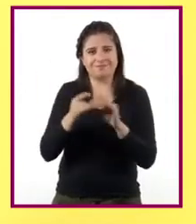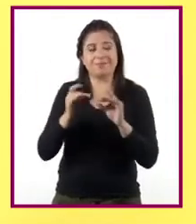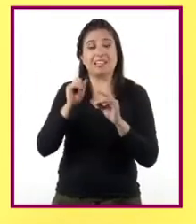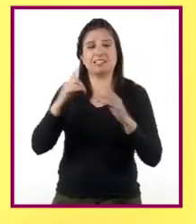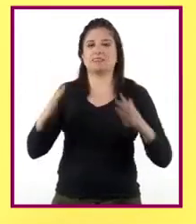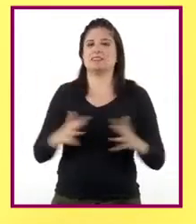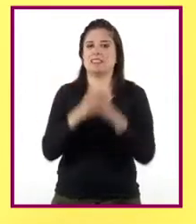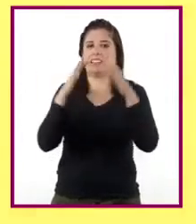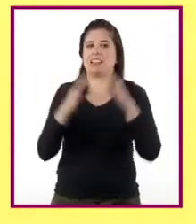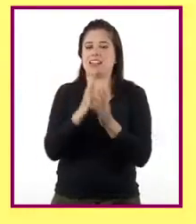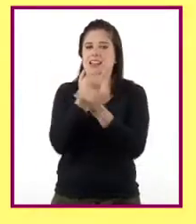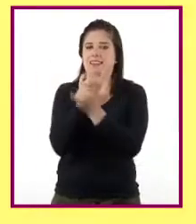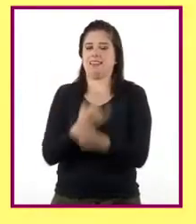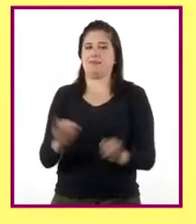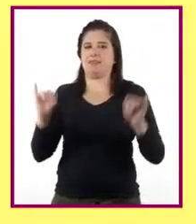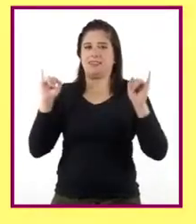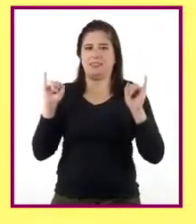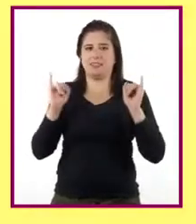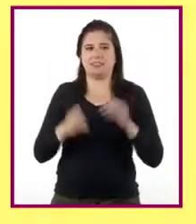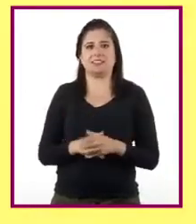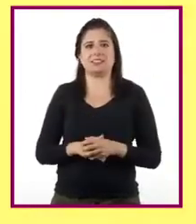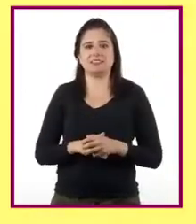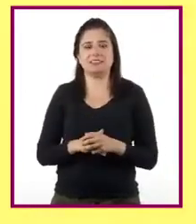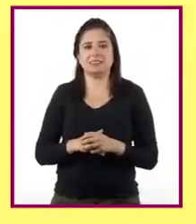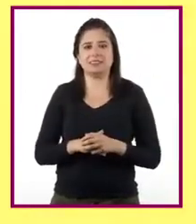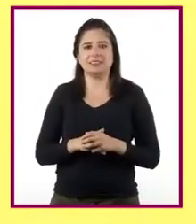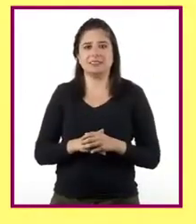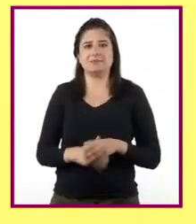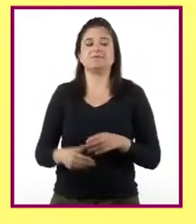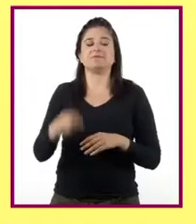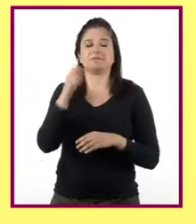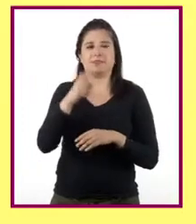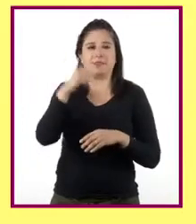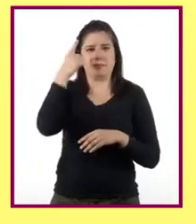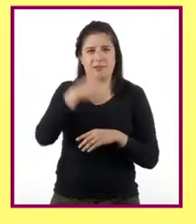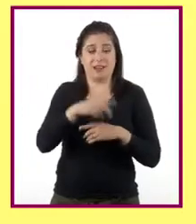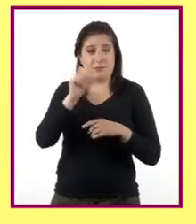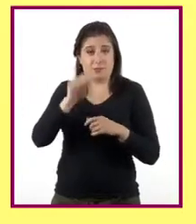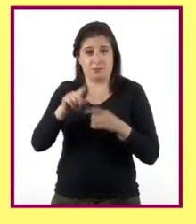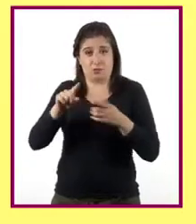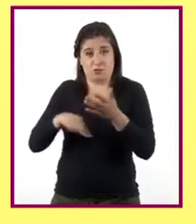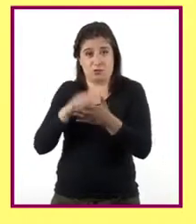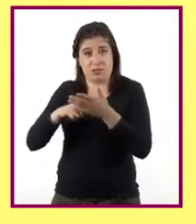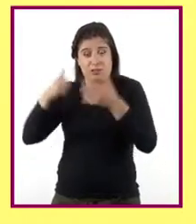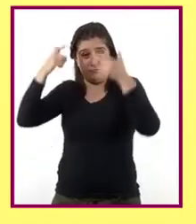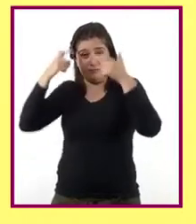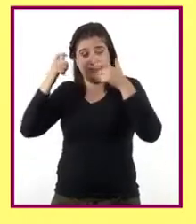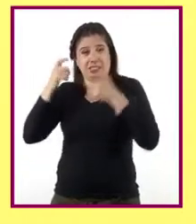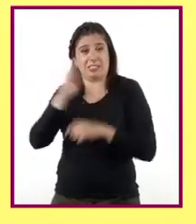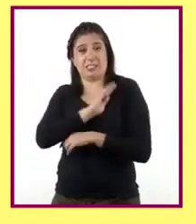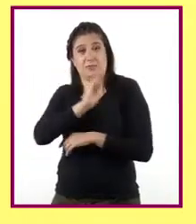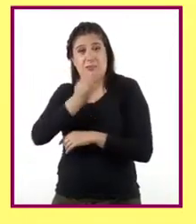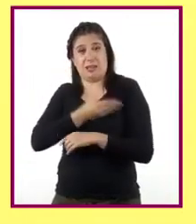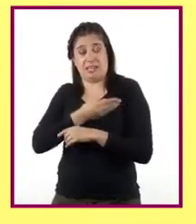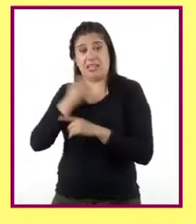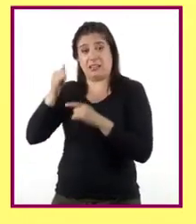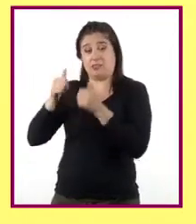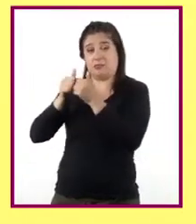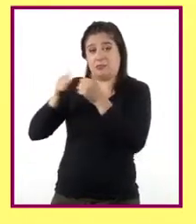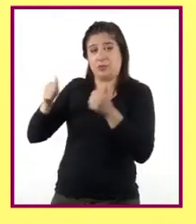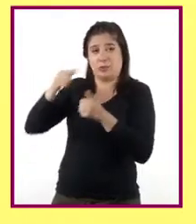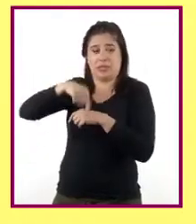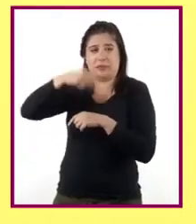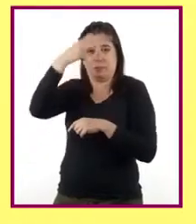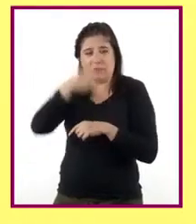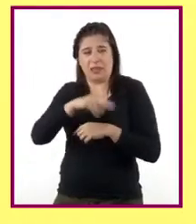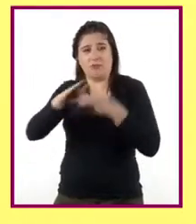de Independencia. Para adentrarse en los sucesos que afectaron a la corona española y que repercutieron en la Nueva España a finales